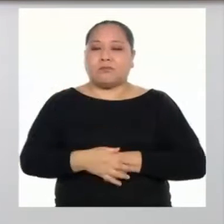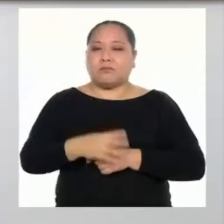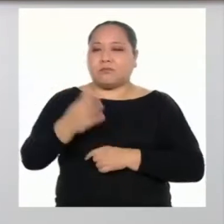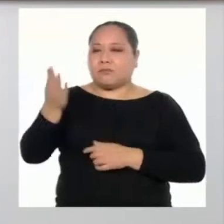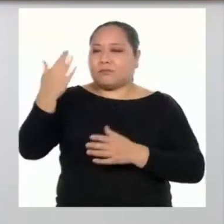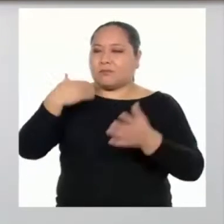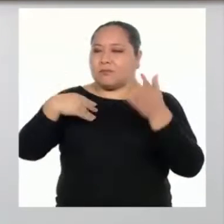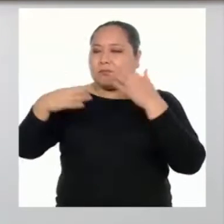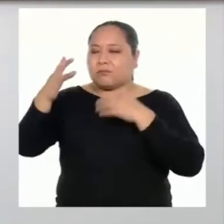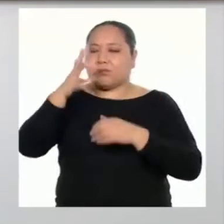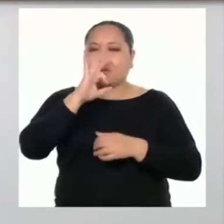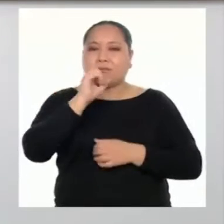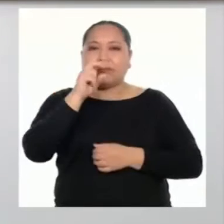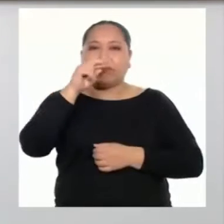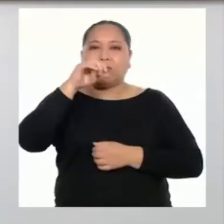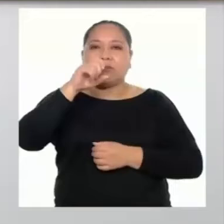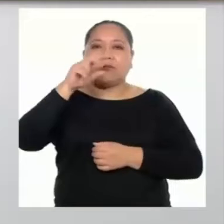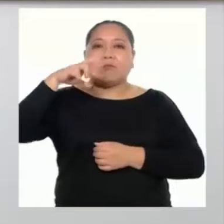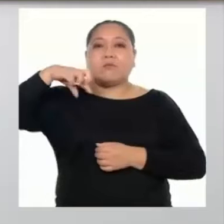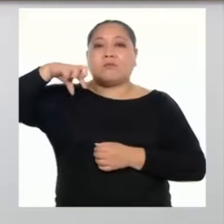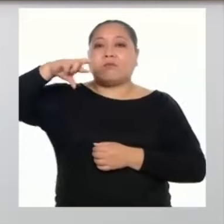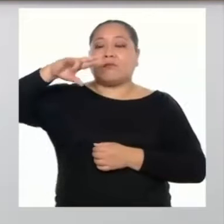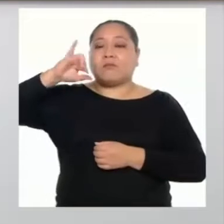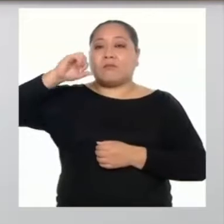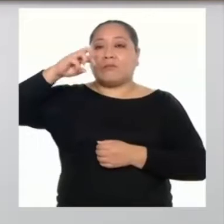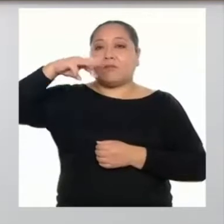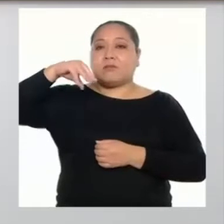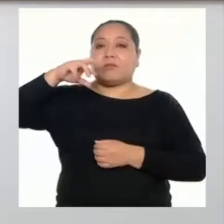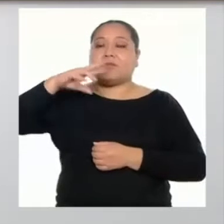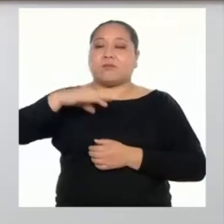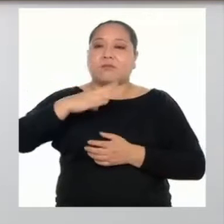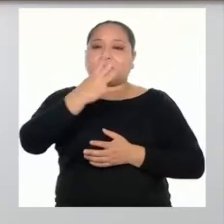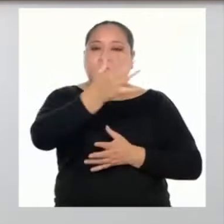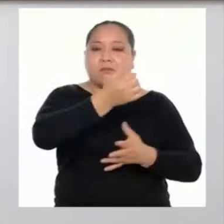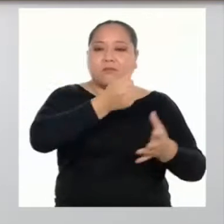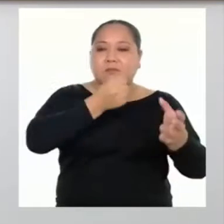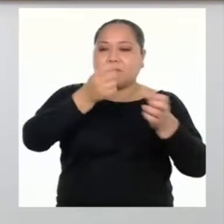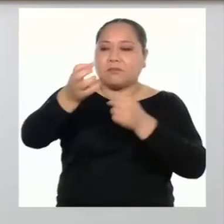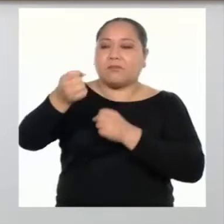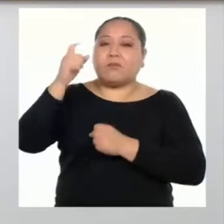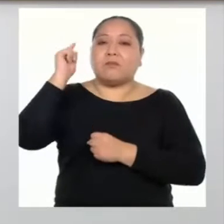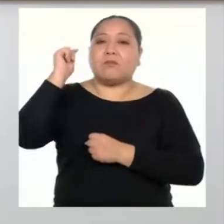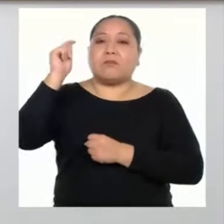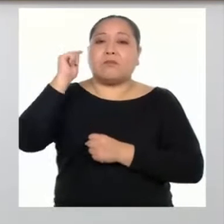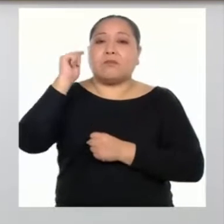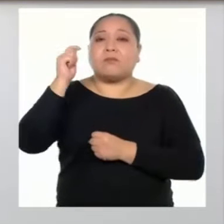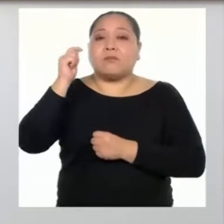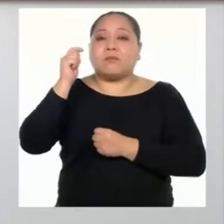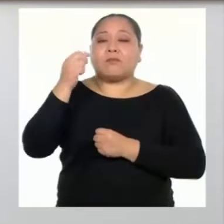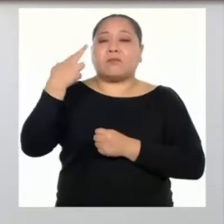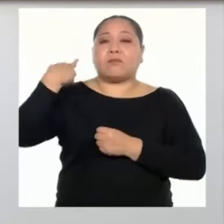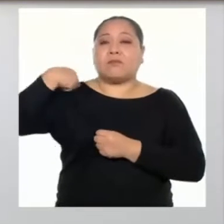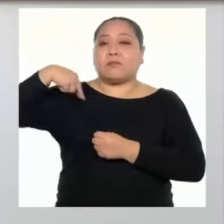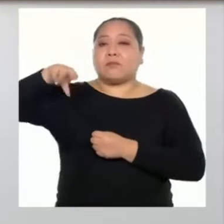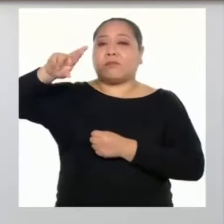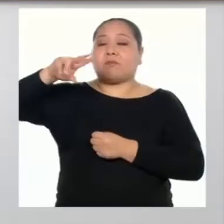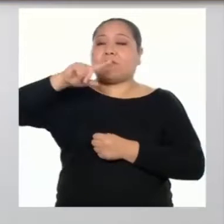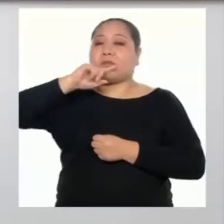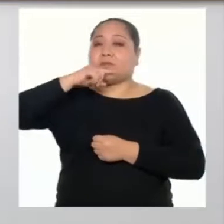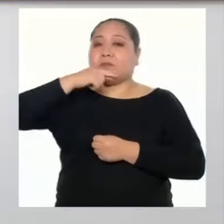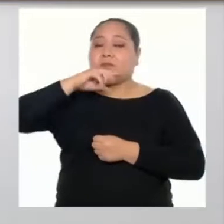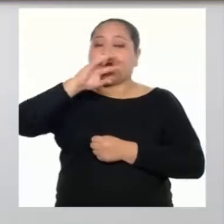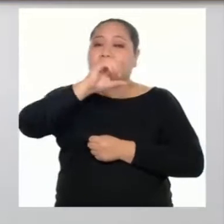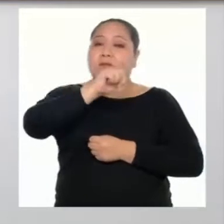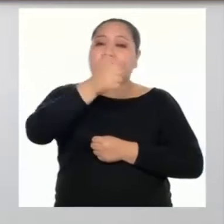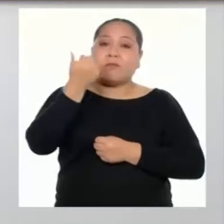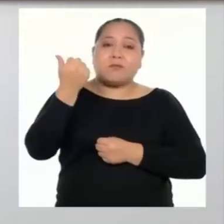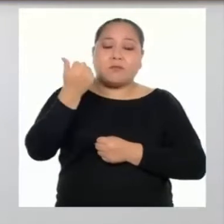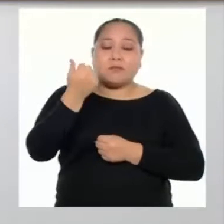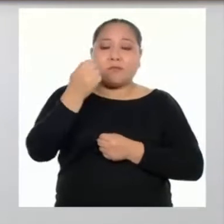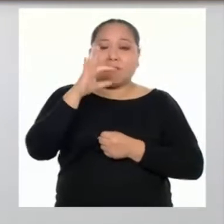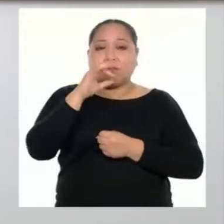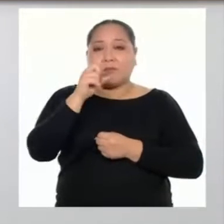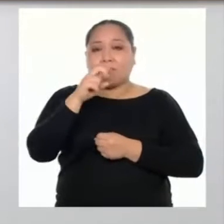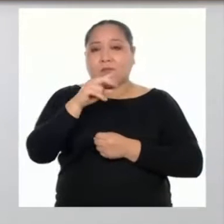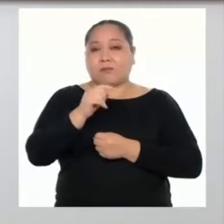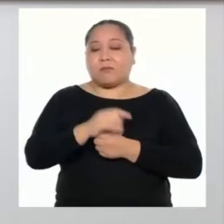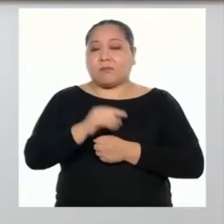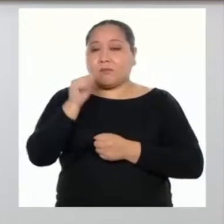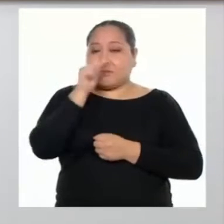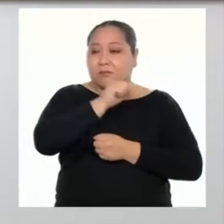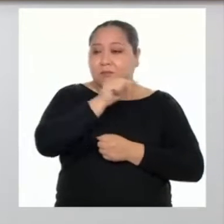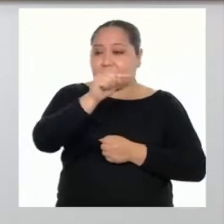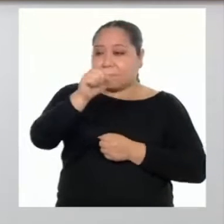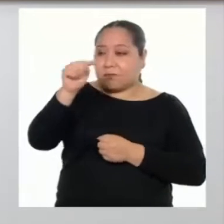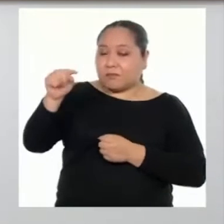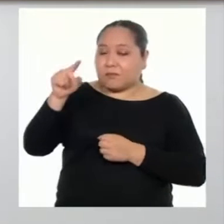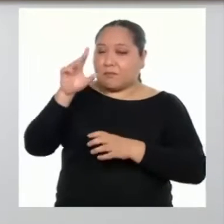acuden a fuentes primarias recopiladas a partir de los testimonios de las religiosas u otras fuentes,